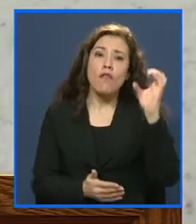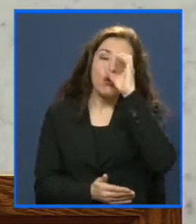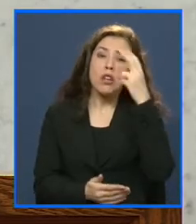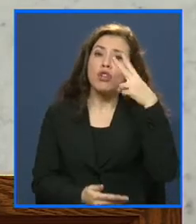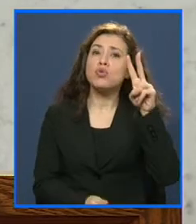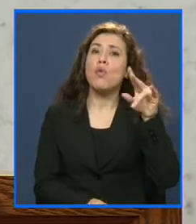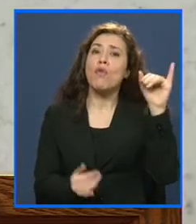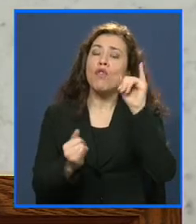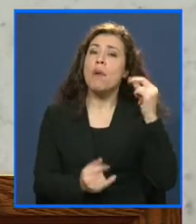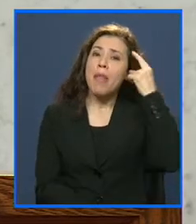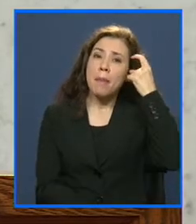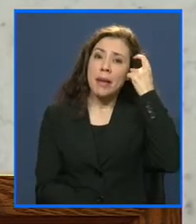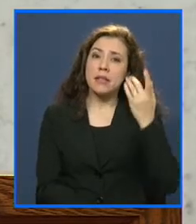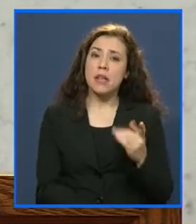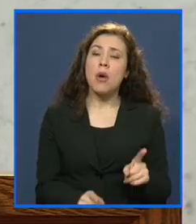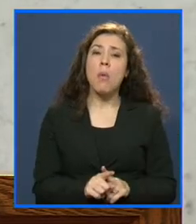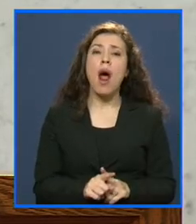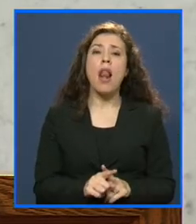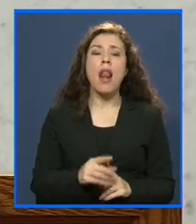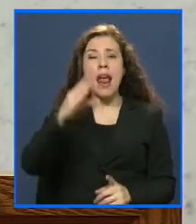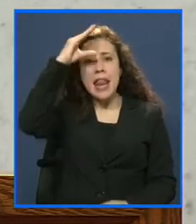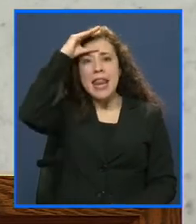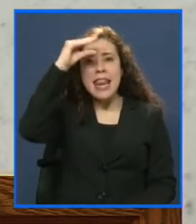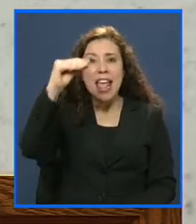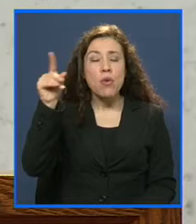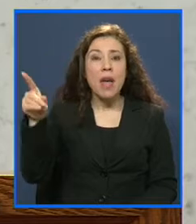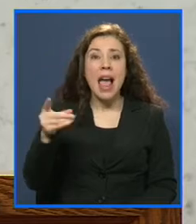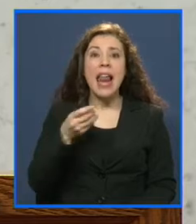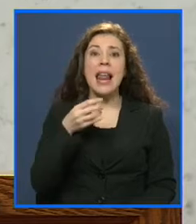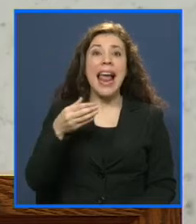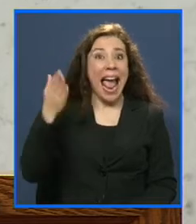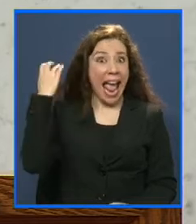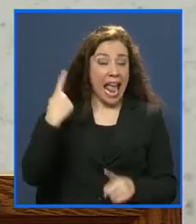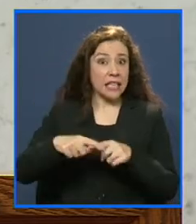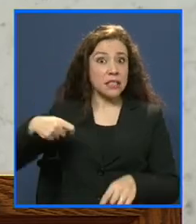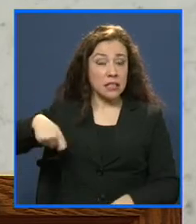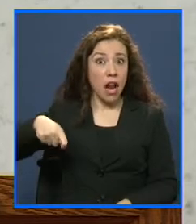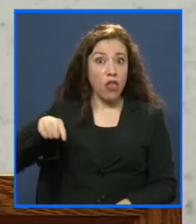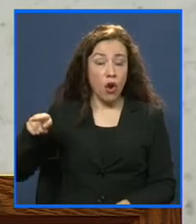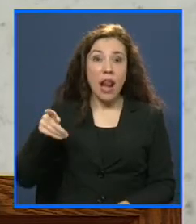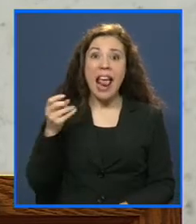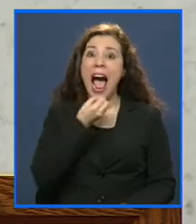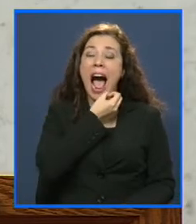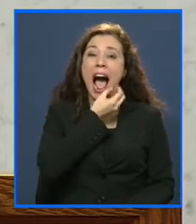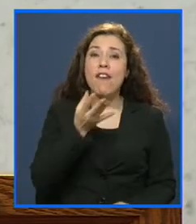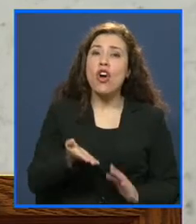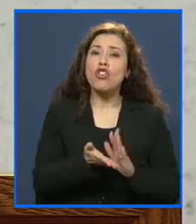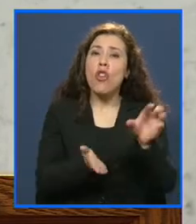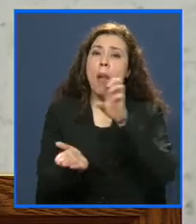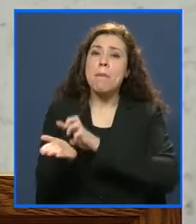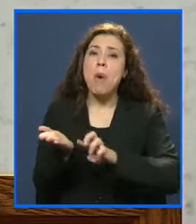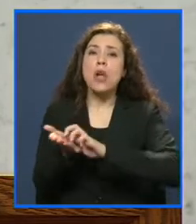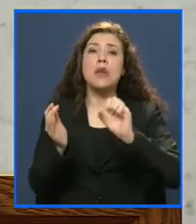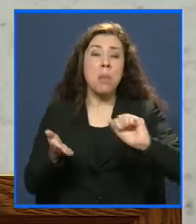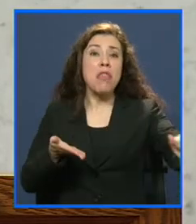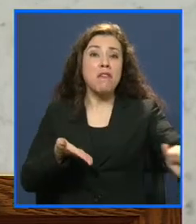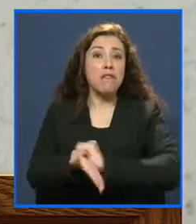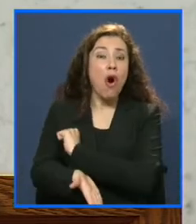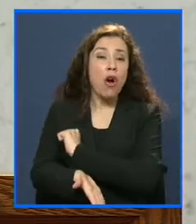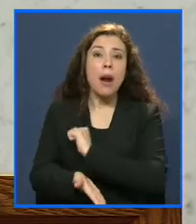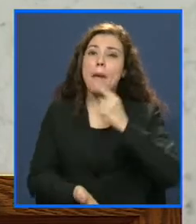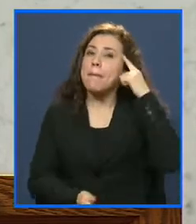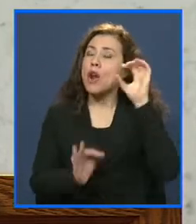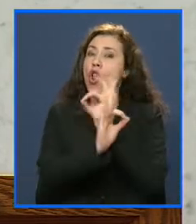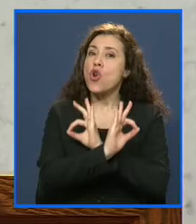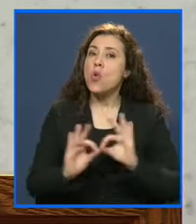ideales como pablo neruda que señaló también senador que señaló que toda su poesía podría borrarse pero